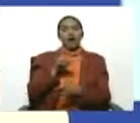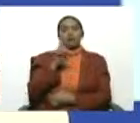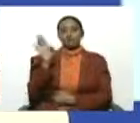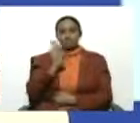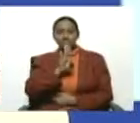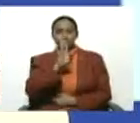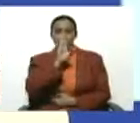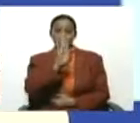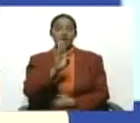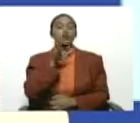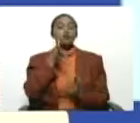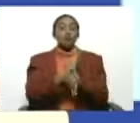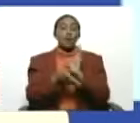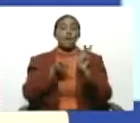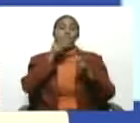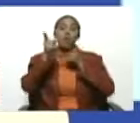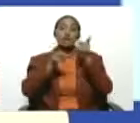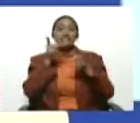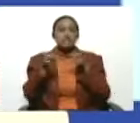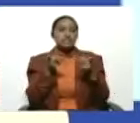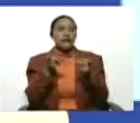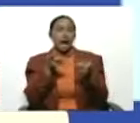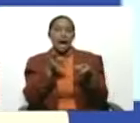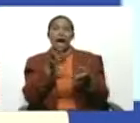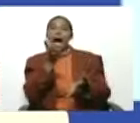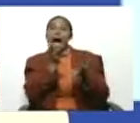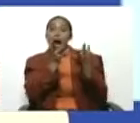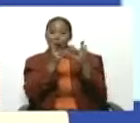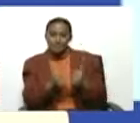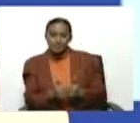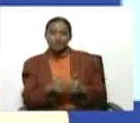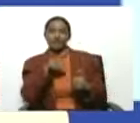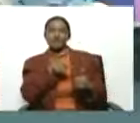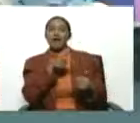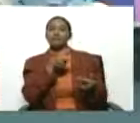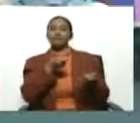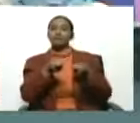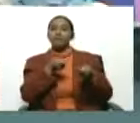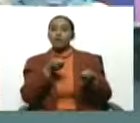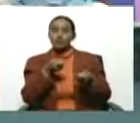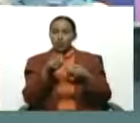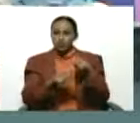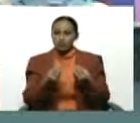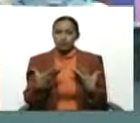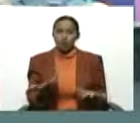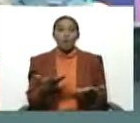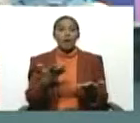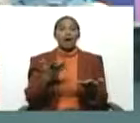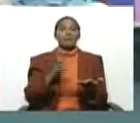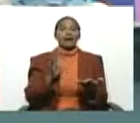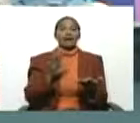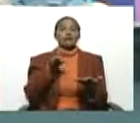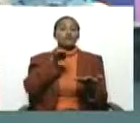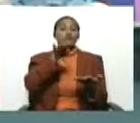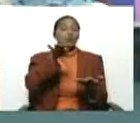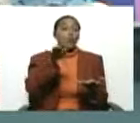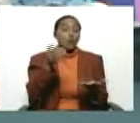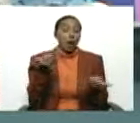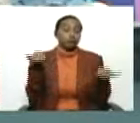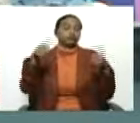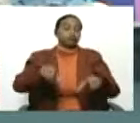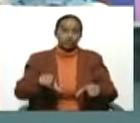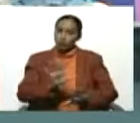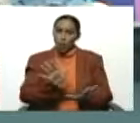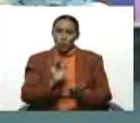administrativas que tienen que utilizar para poder moderar un poco este esta situación Para que no haya recalentamiento del sistema y el segundo clave